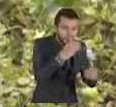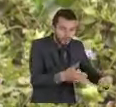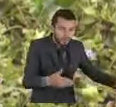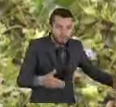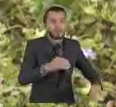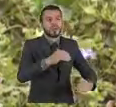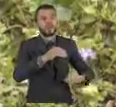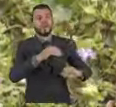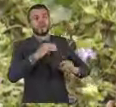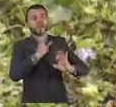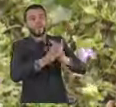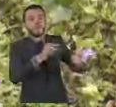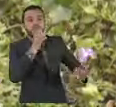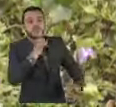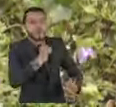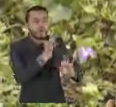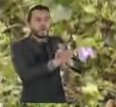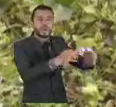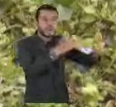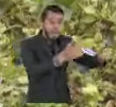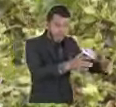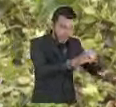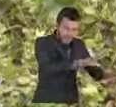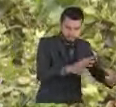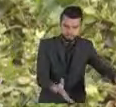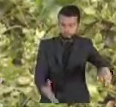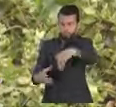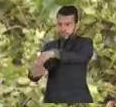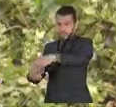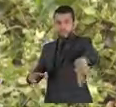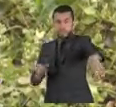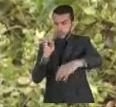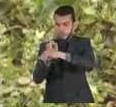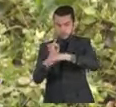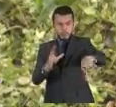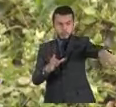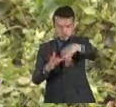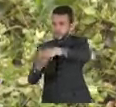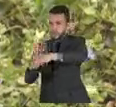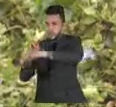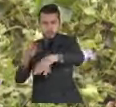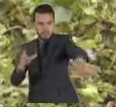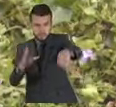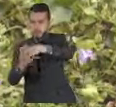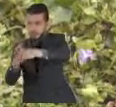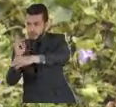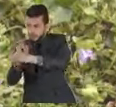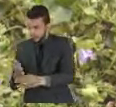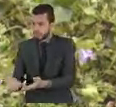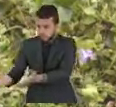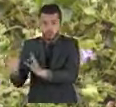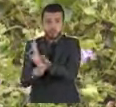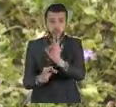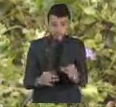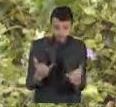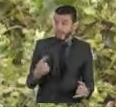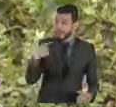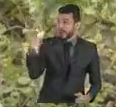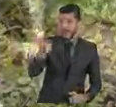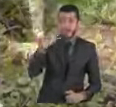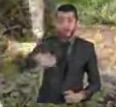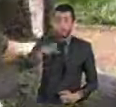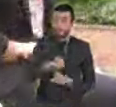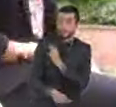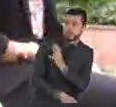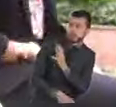Y eso quiere decir que el sector público y el privado tenemos que asumir esa carga que tienen hoy las mujeres sobre sus hombros en cuidado